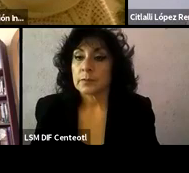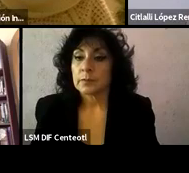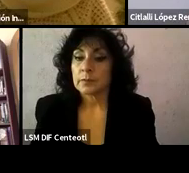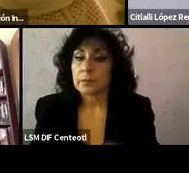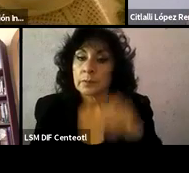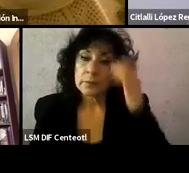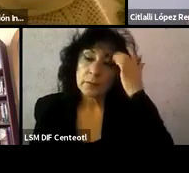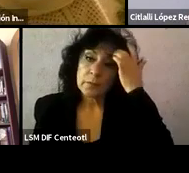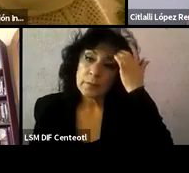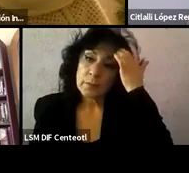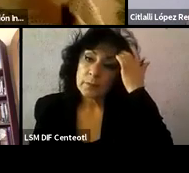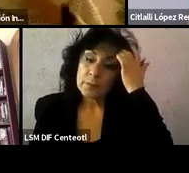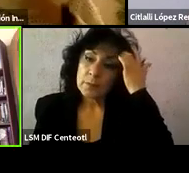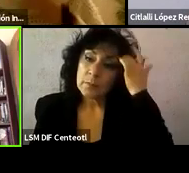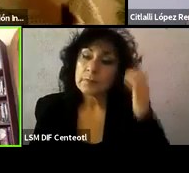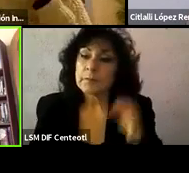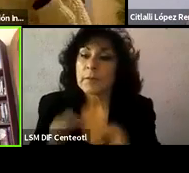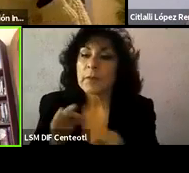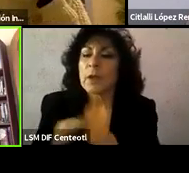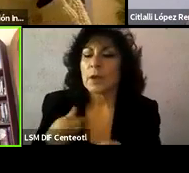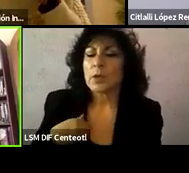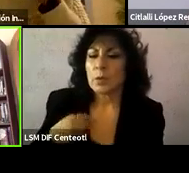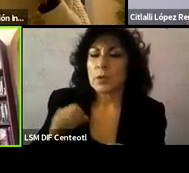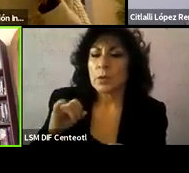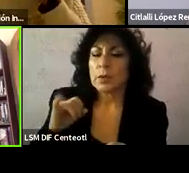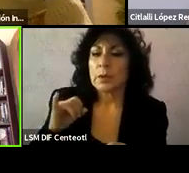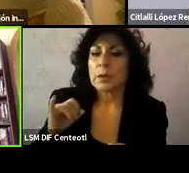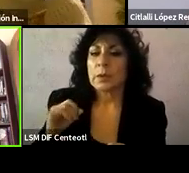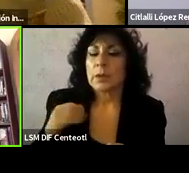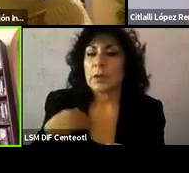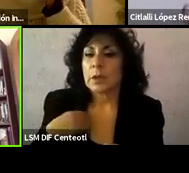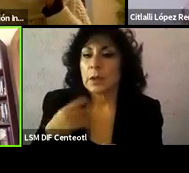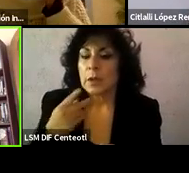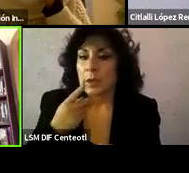Perfecto. Bueno. Yo sí quiero decir algo.